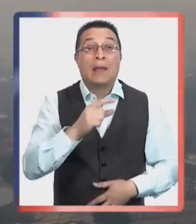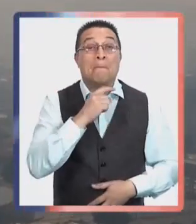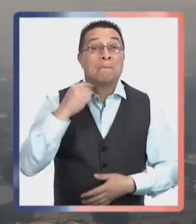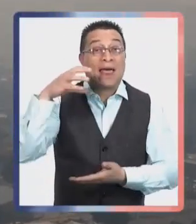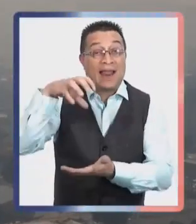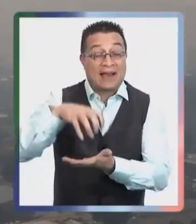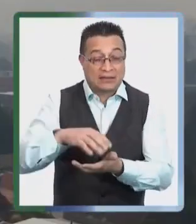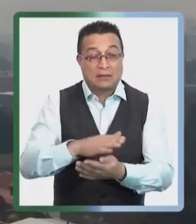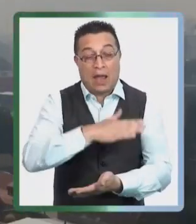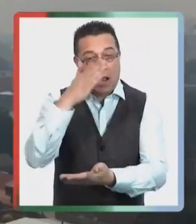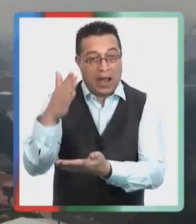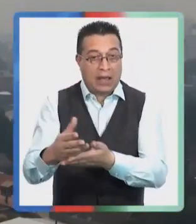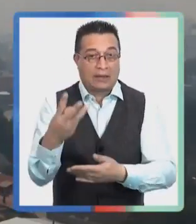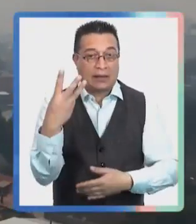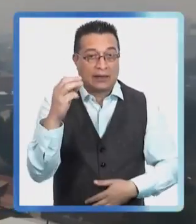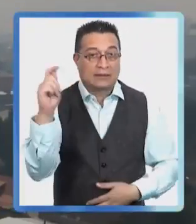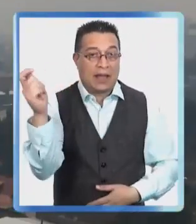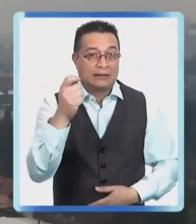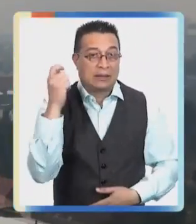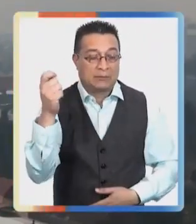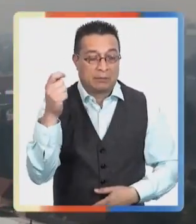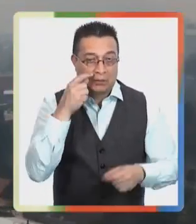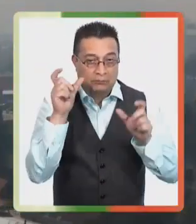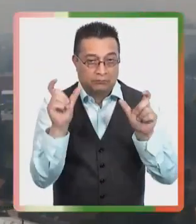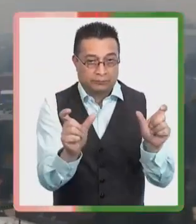las casas estará vigente hasta el 30 de septiembre